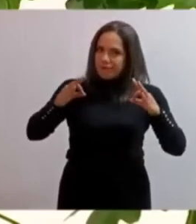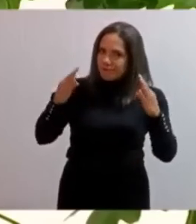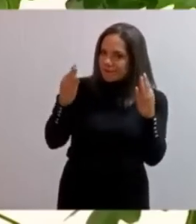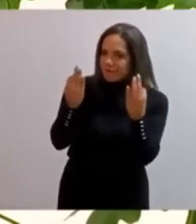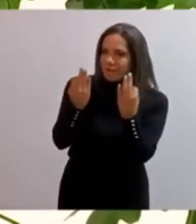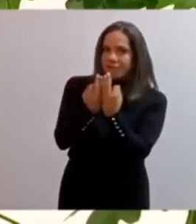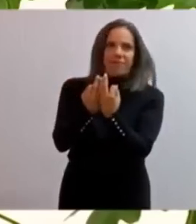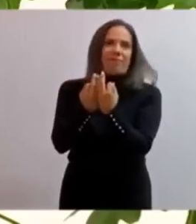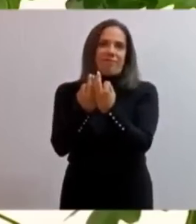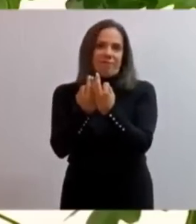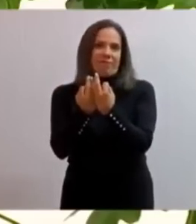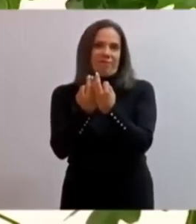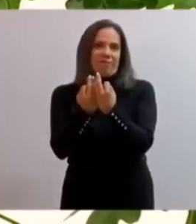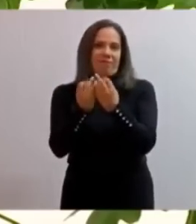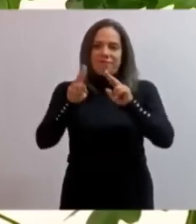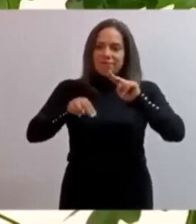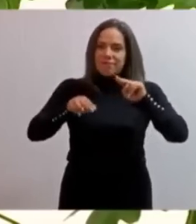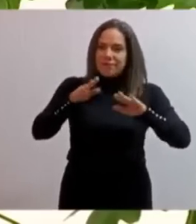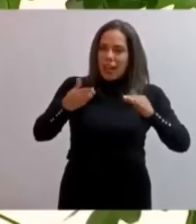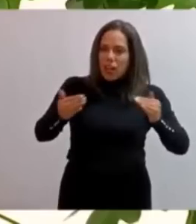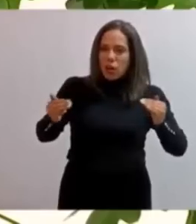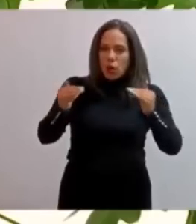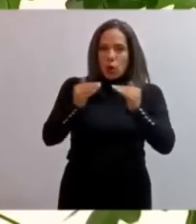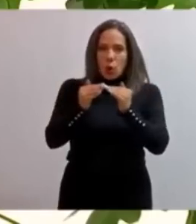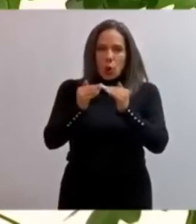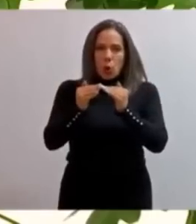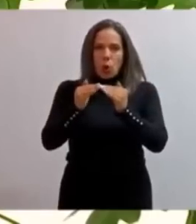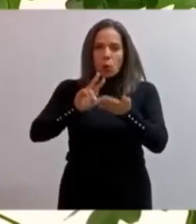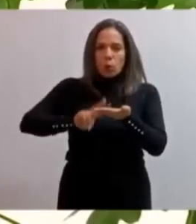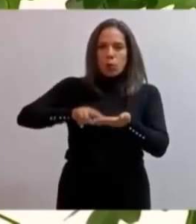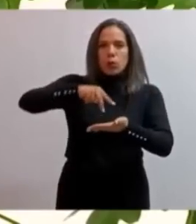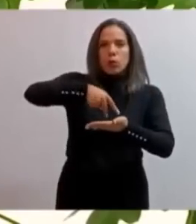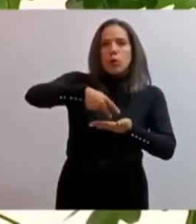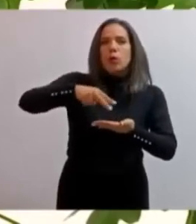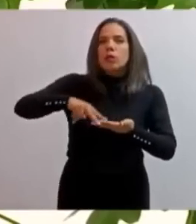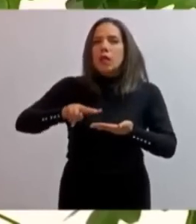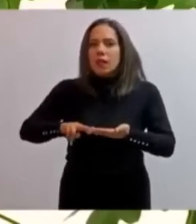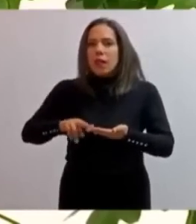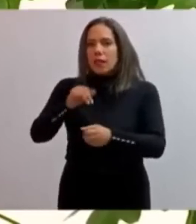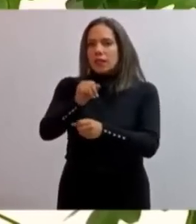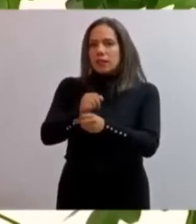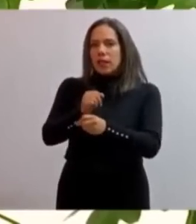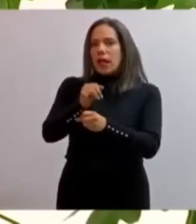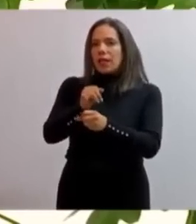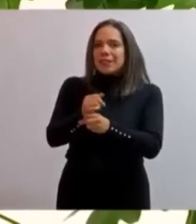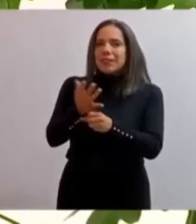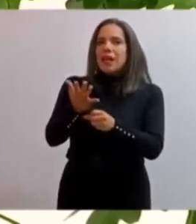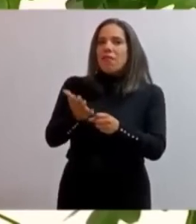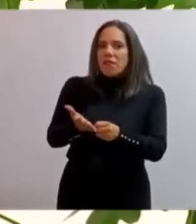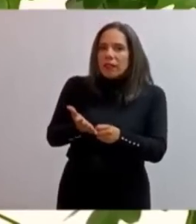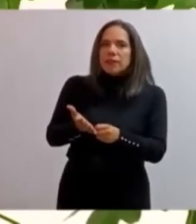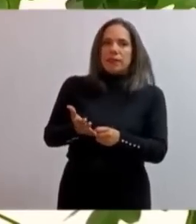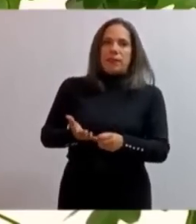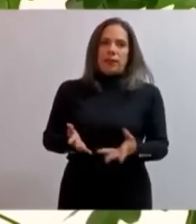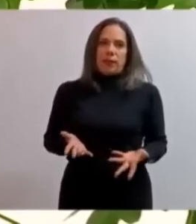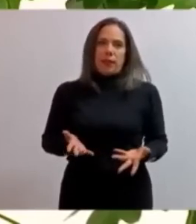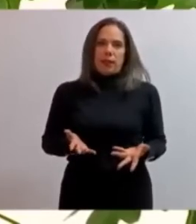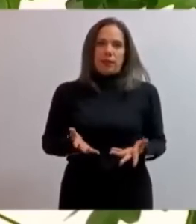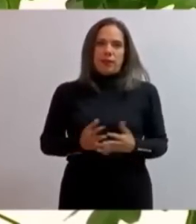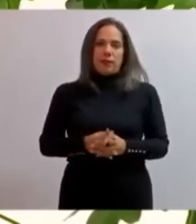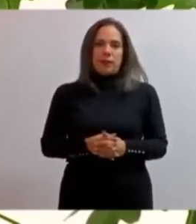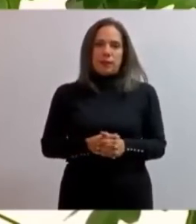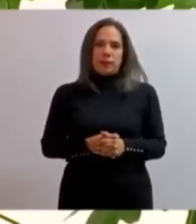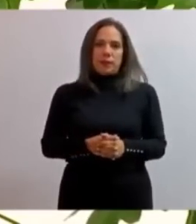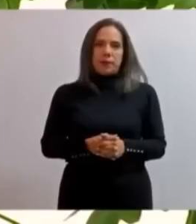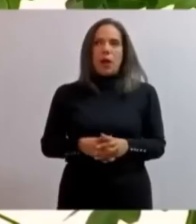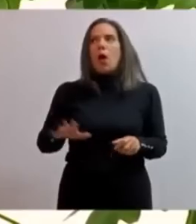en términos de moderar la información que solicita. Y yo pienso que directamente, ¿por qué el sistema